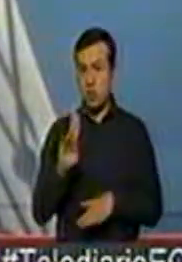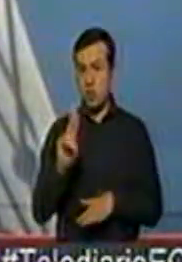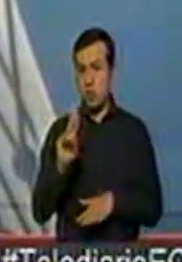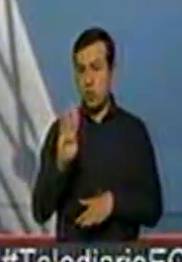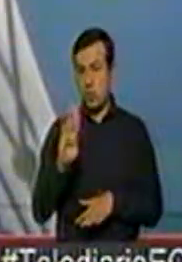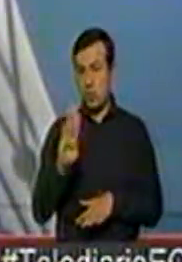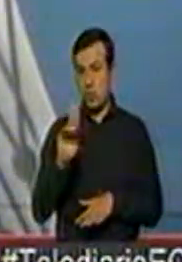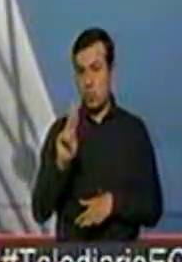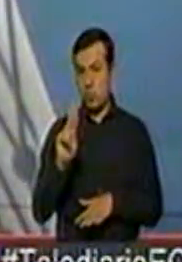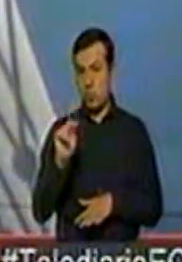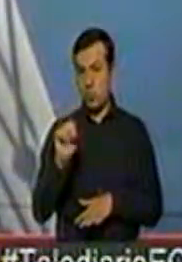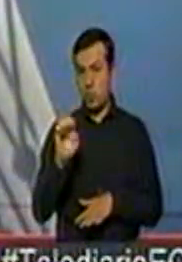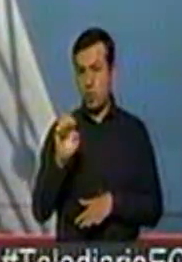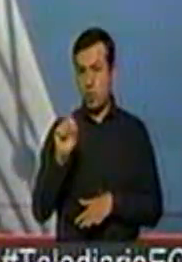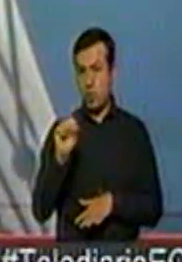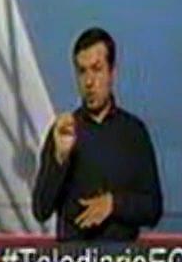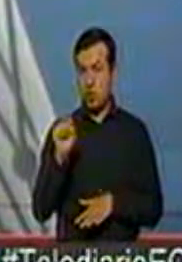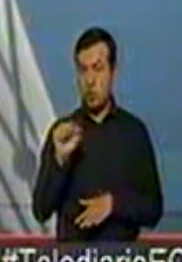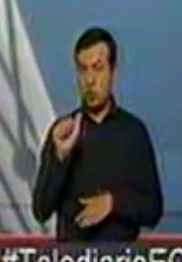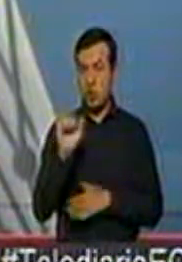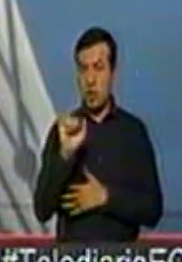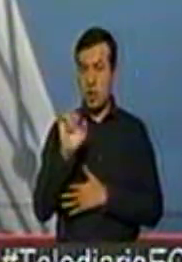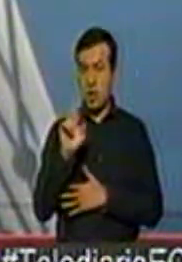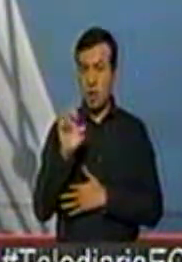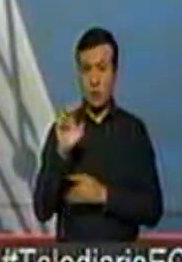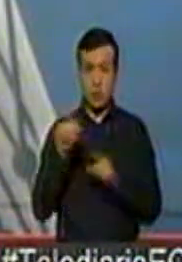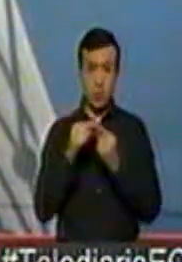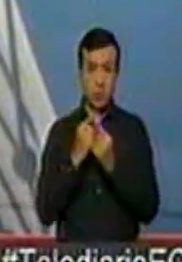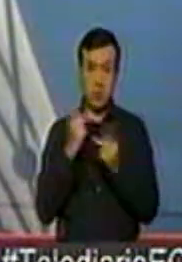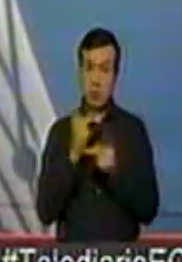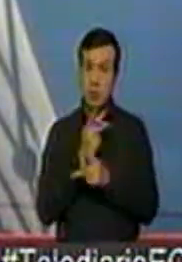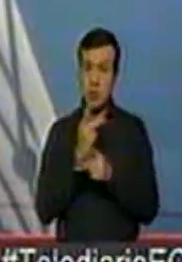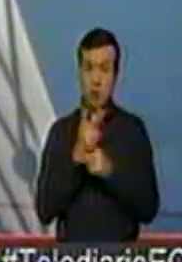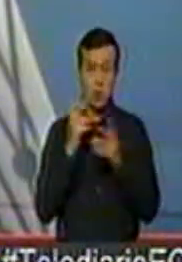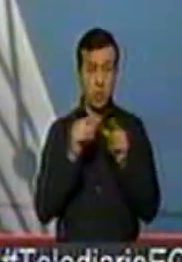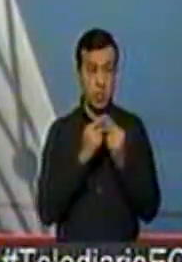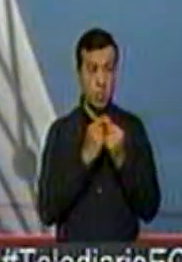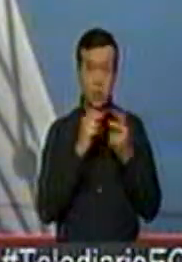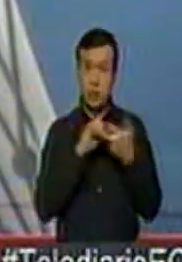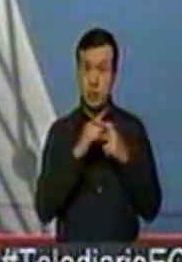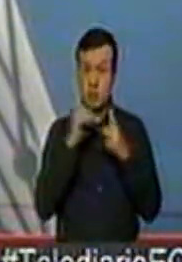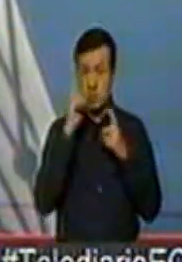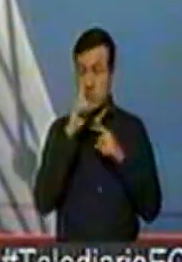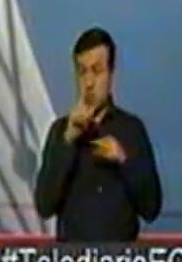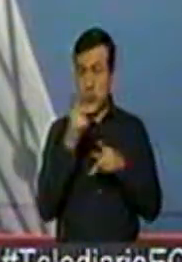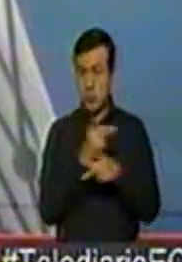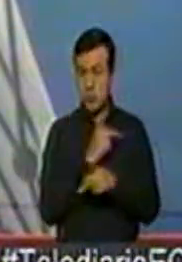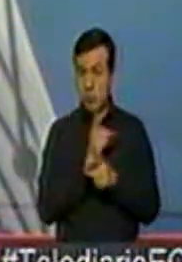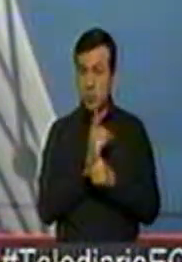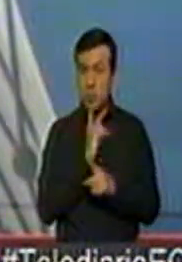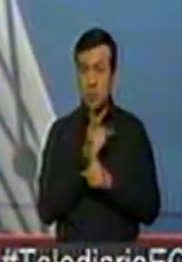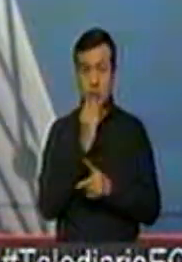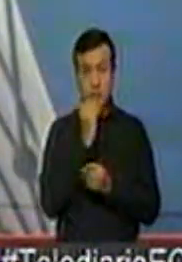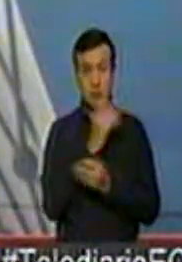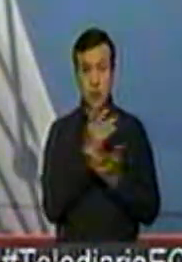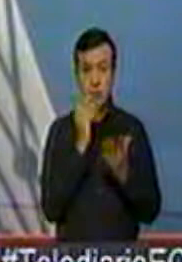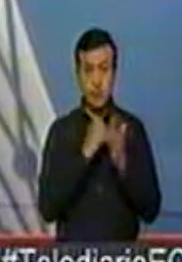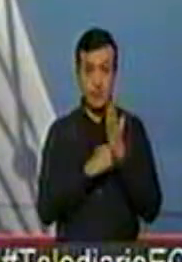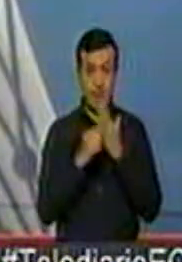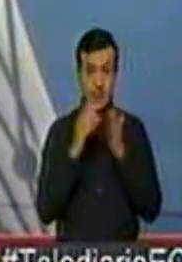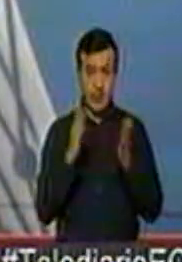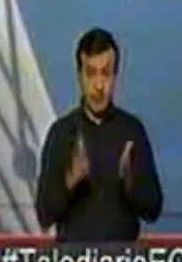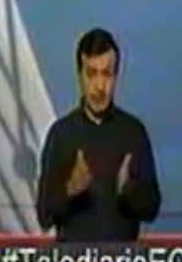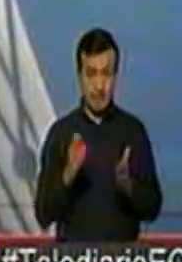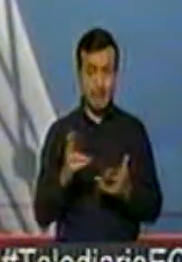un buen tiempo y parece que se han fortalecido estos grupos ilegales, estas bandas de delincuenciales organizadas, como ha manifestado el ministro